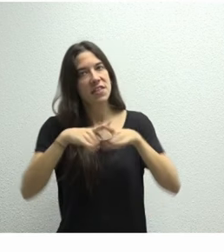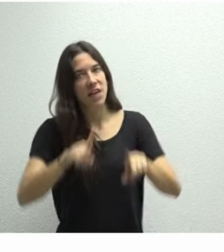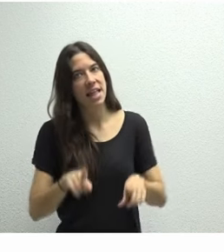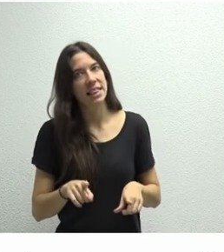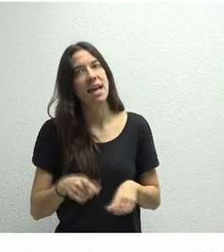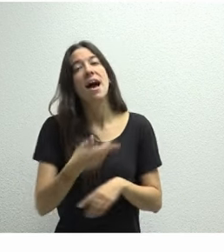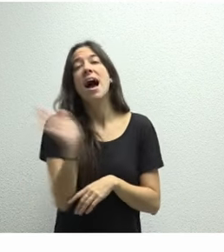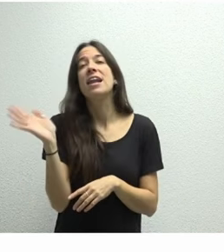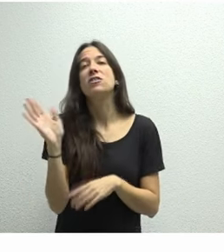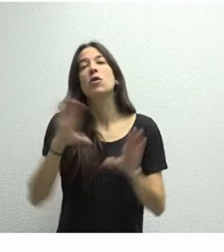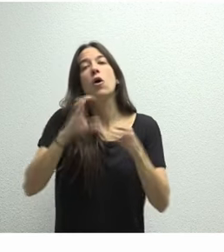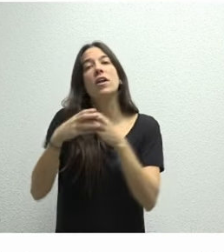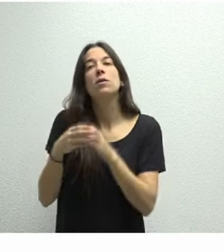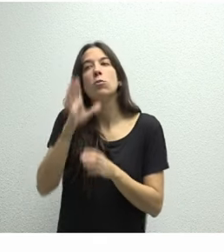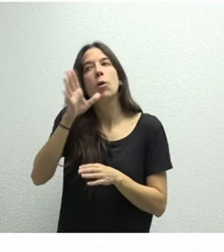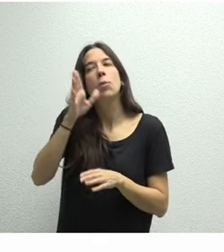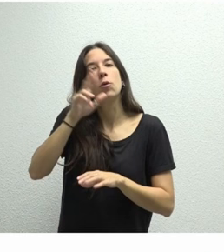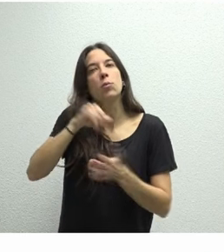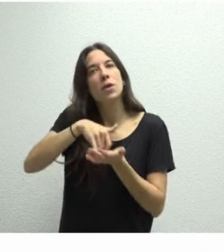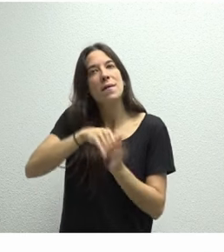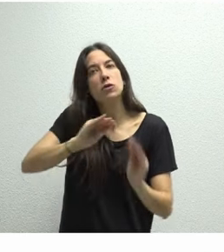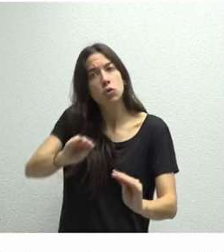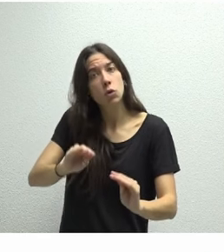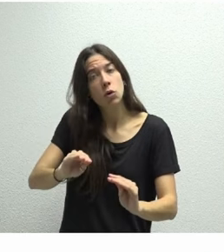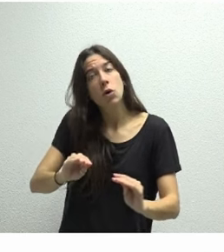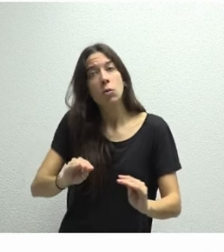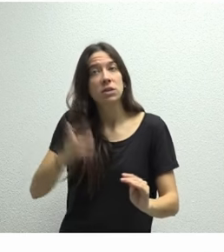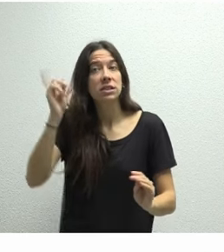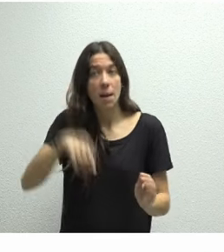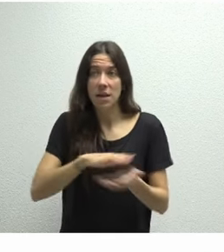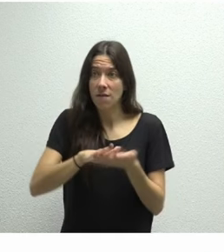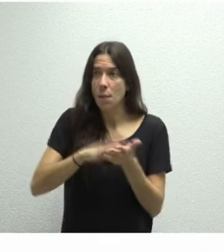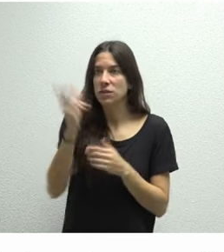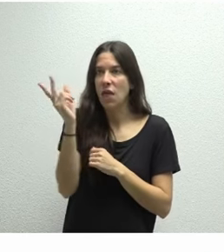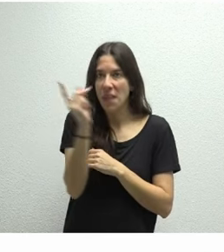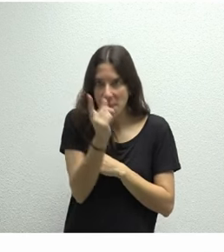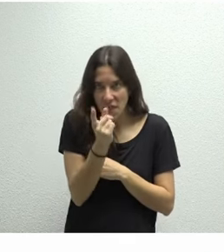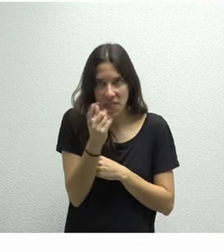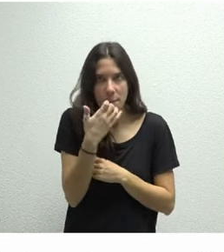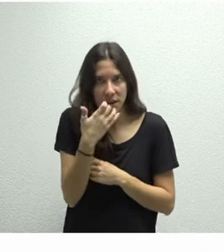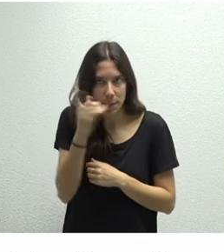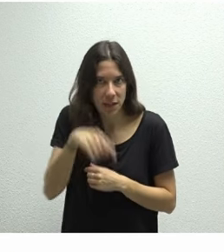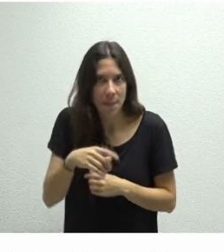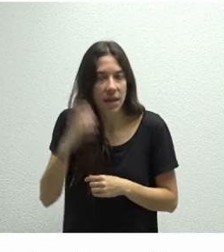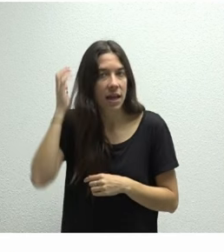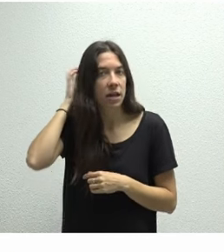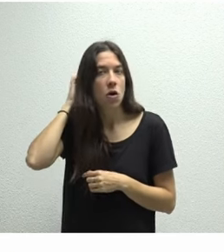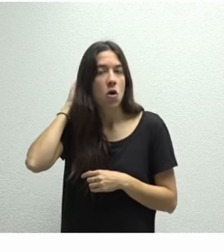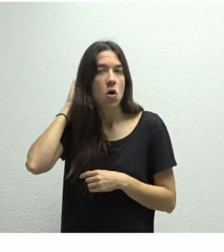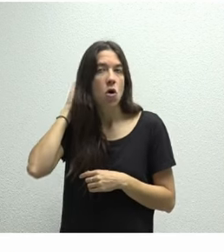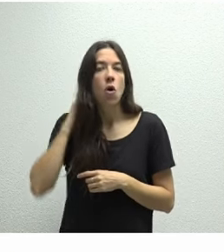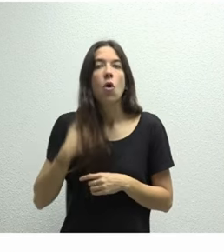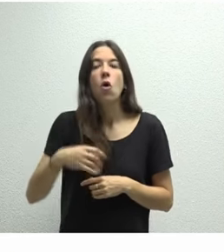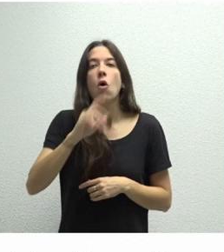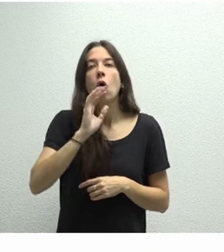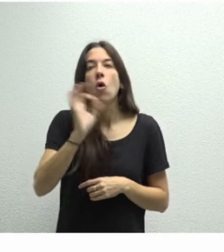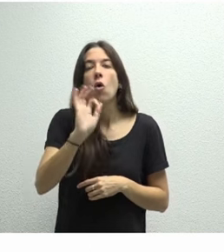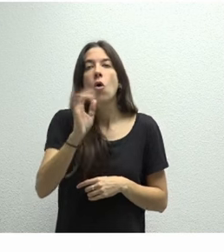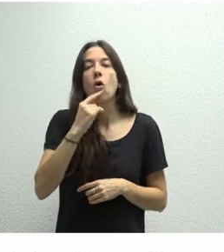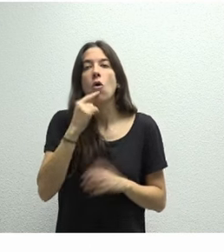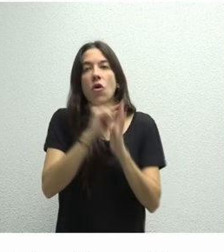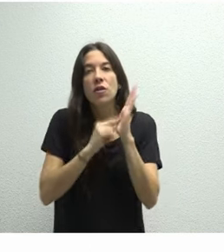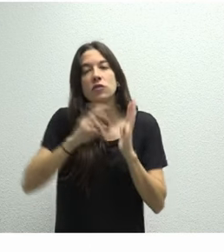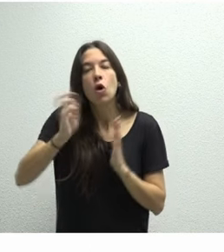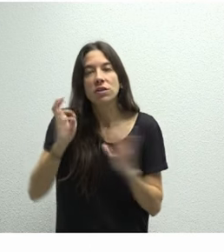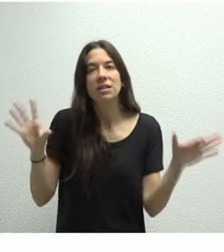resto colectivo por su vulnerabilidad eso se hace también en demencia se hace también en algunas otras condiciones que se vinculan a la